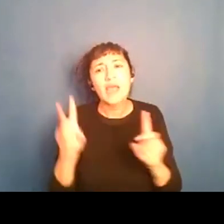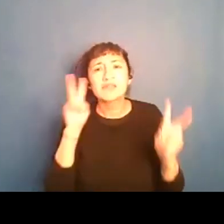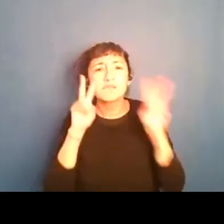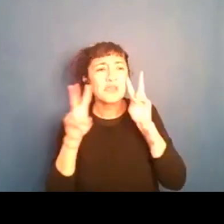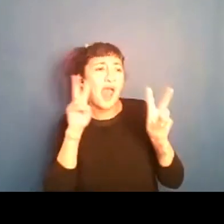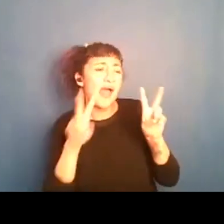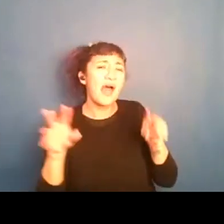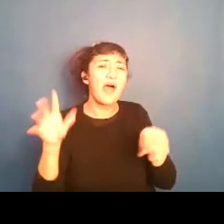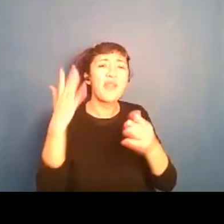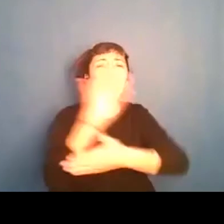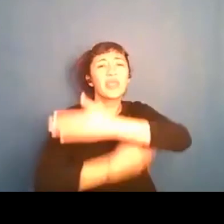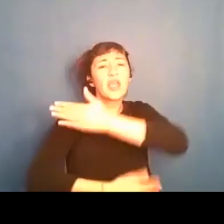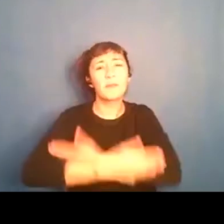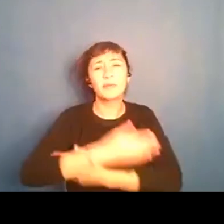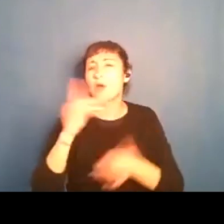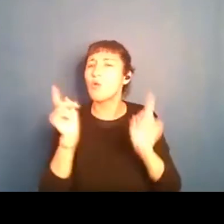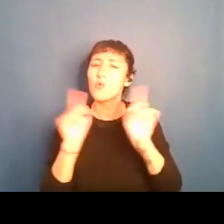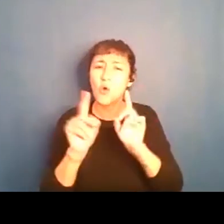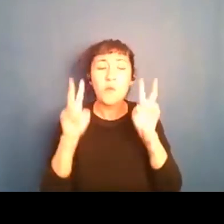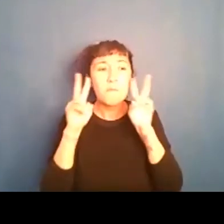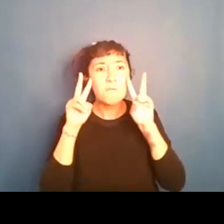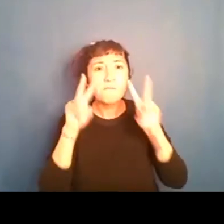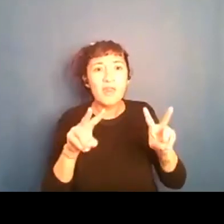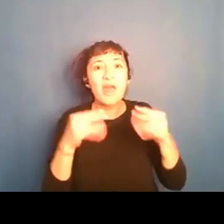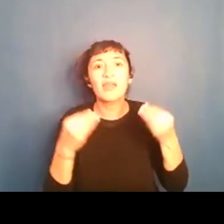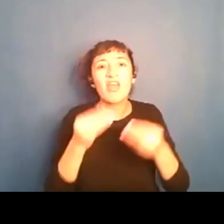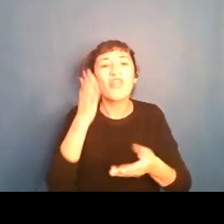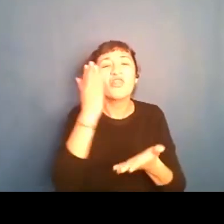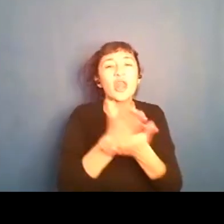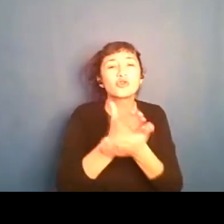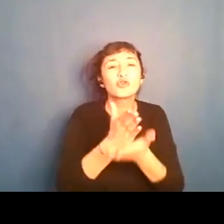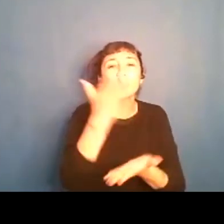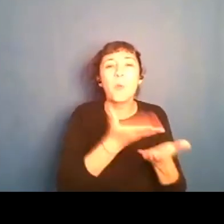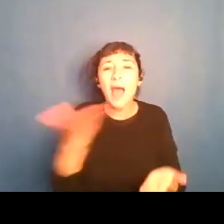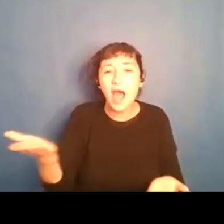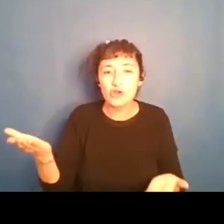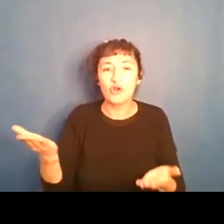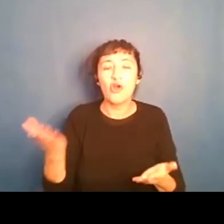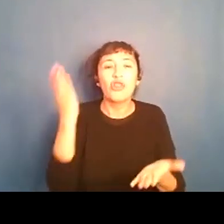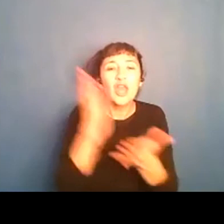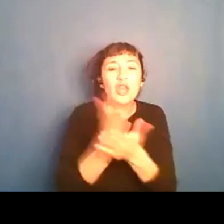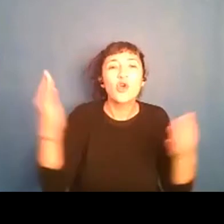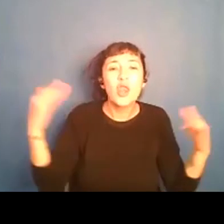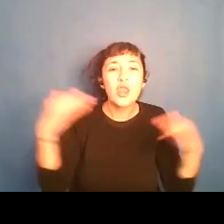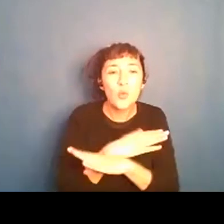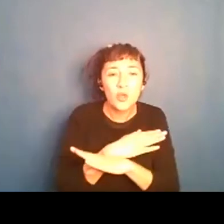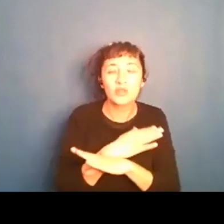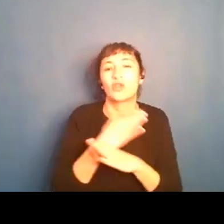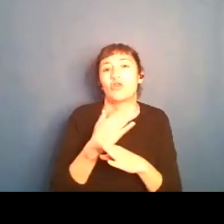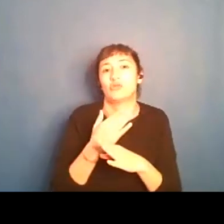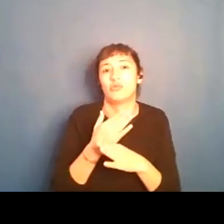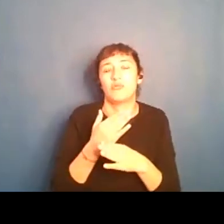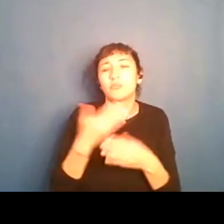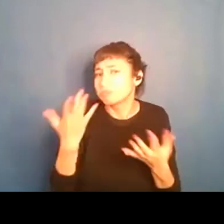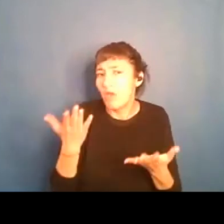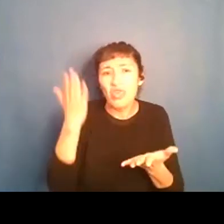discapacidad, está mirando por el lado de la mirada de derechos humanos, la mirada de derecho lingüístico. Es un derecho lingüístico